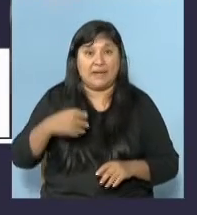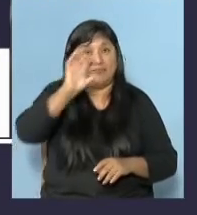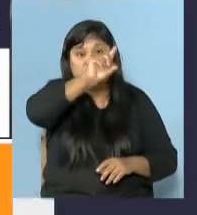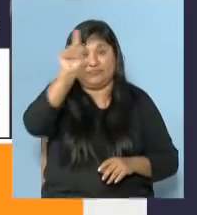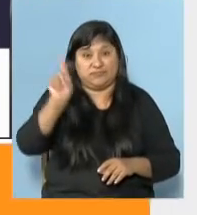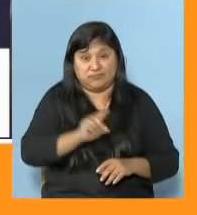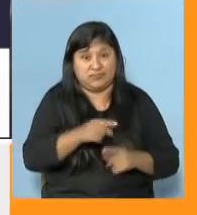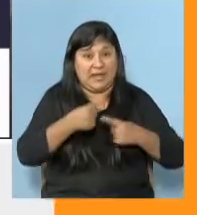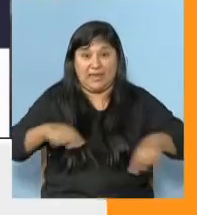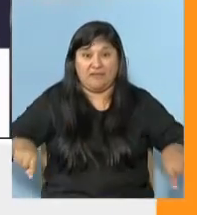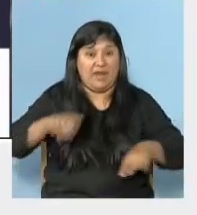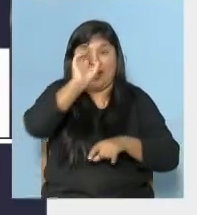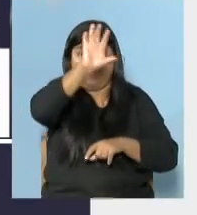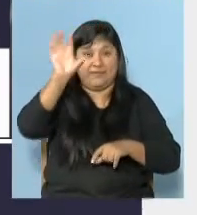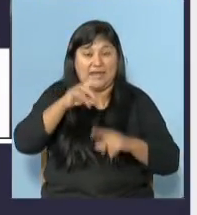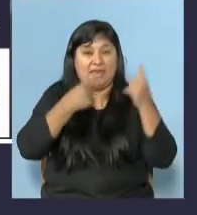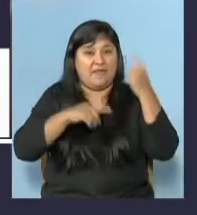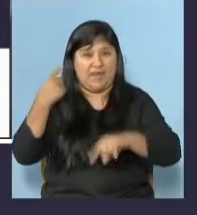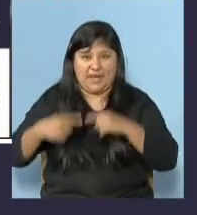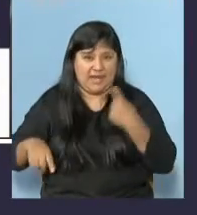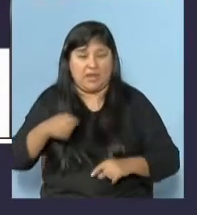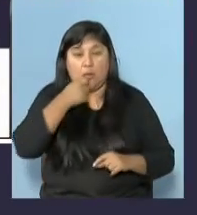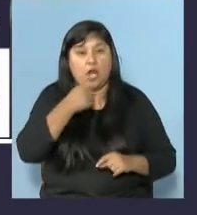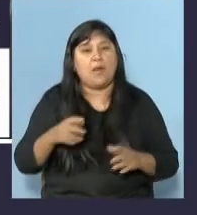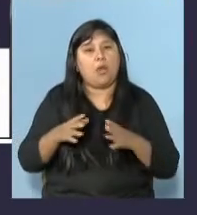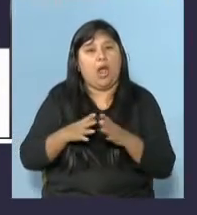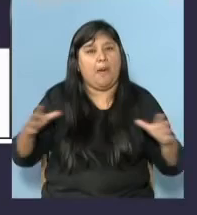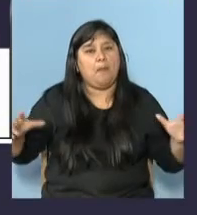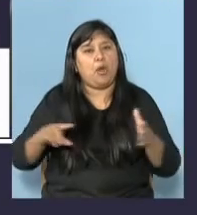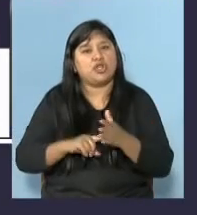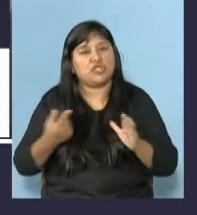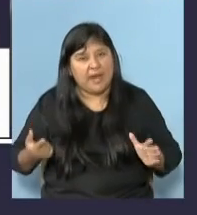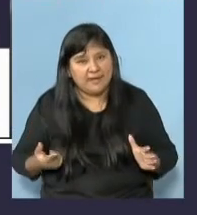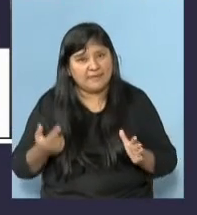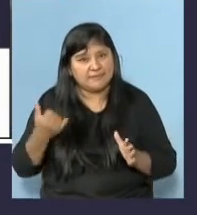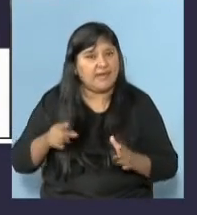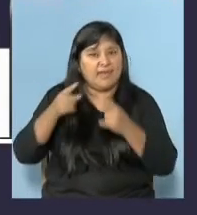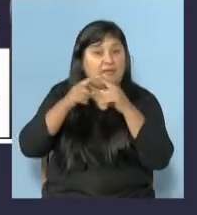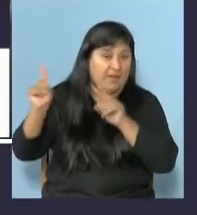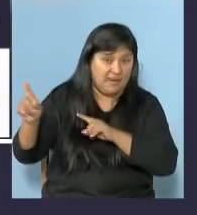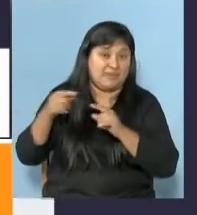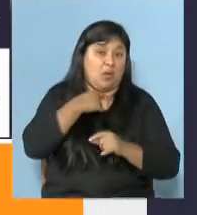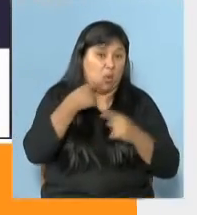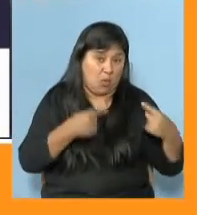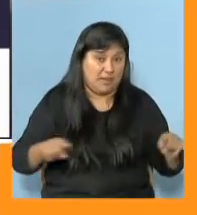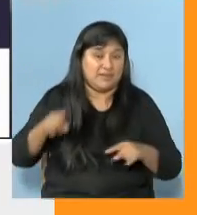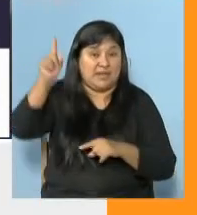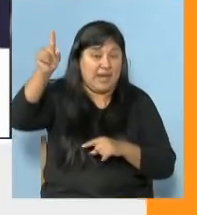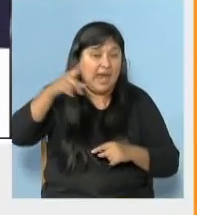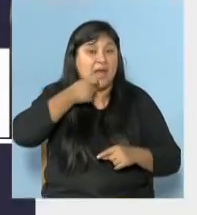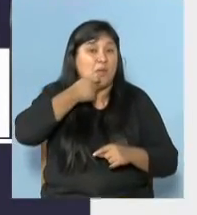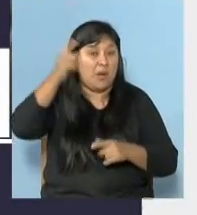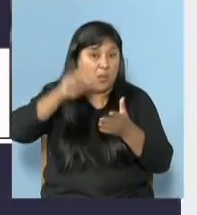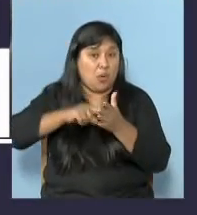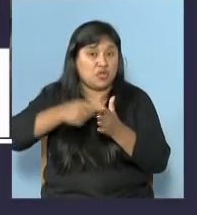Buenos Aires, la sola actividad escolar moviliza casi el 30% de la población. Entonces, eso es mucha gente circulando